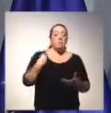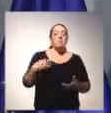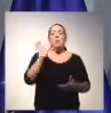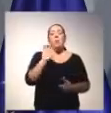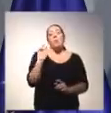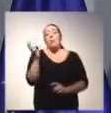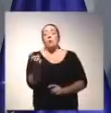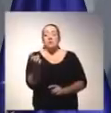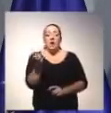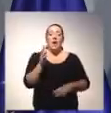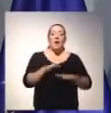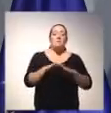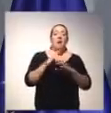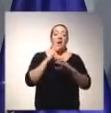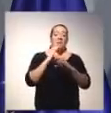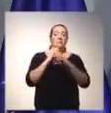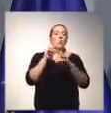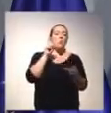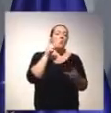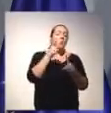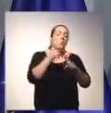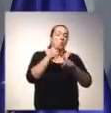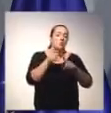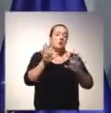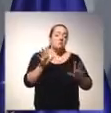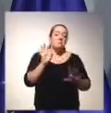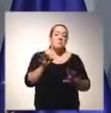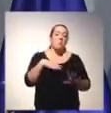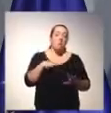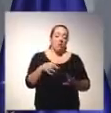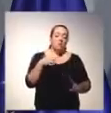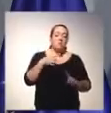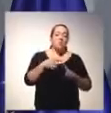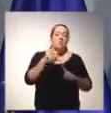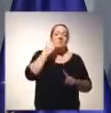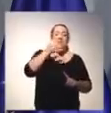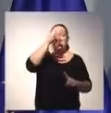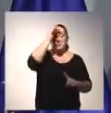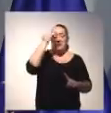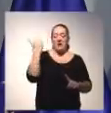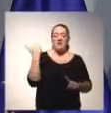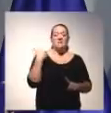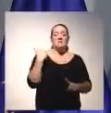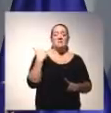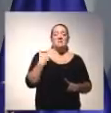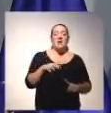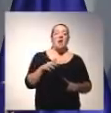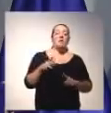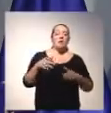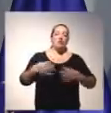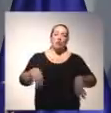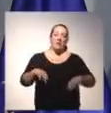tener en cuanto al uso de estas lanzaderas, pero sí que es una posibilidad, ¿no? Este fin de semana hemos vuelto a la normalidad previa al